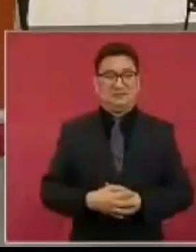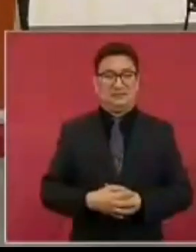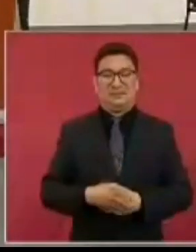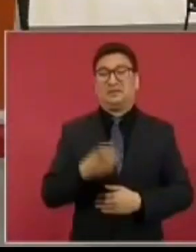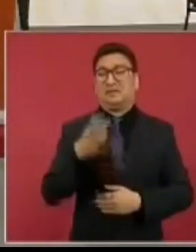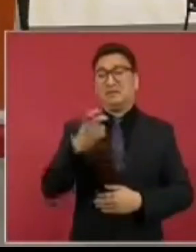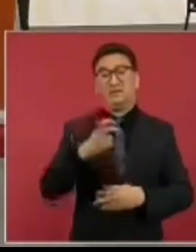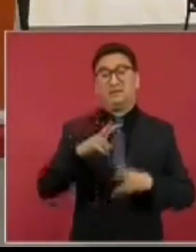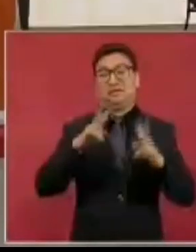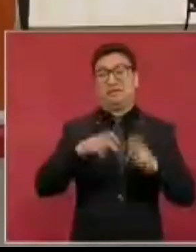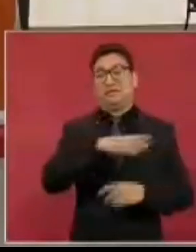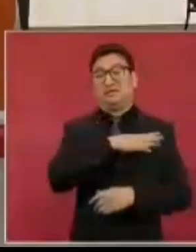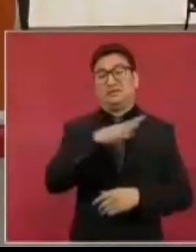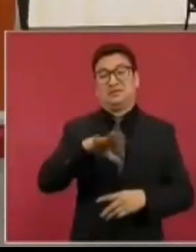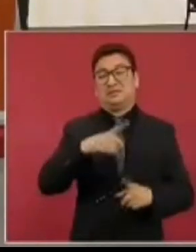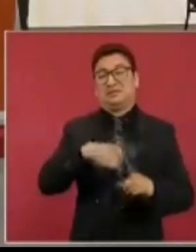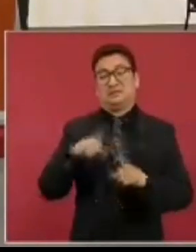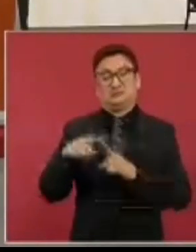y es general.